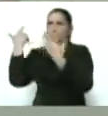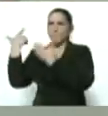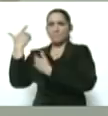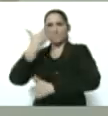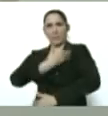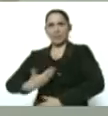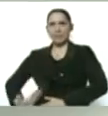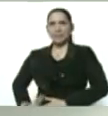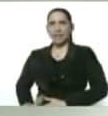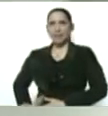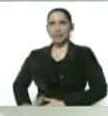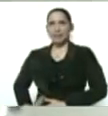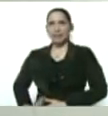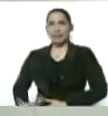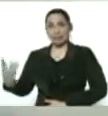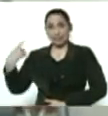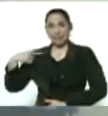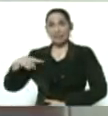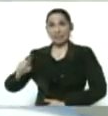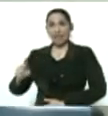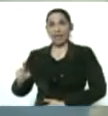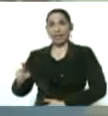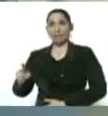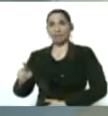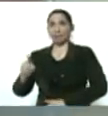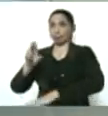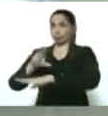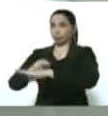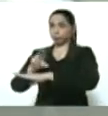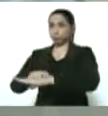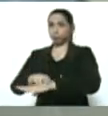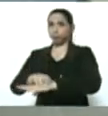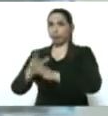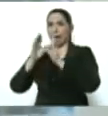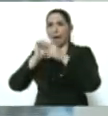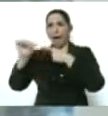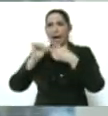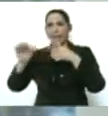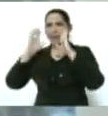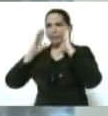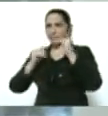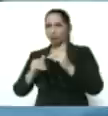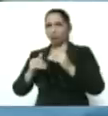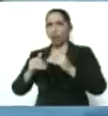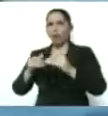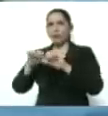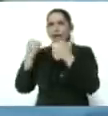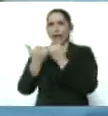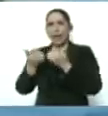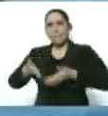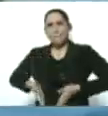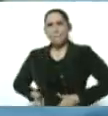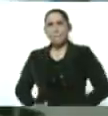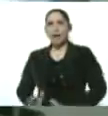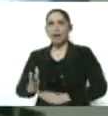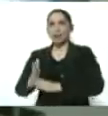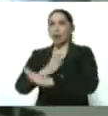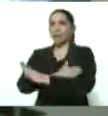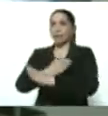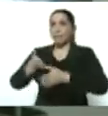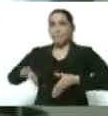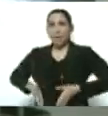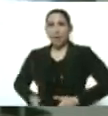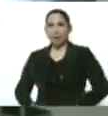de Insalud, que tiene consultorios, áreas de admisión, sala de parto, sala de preparto, que